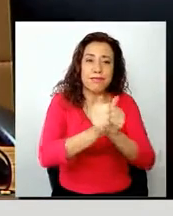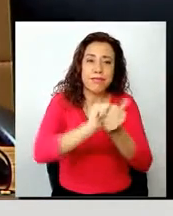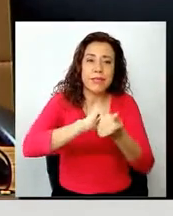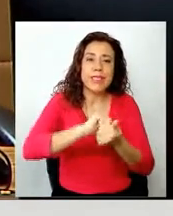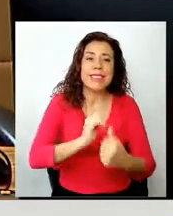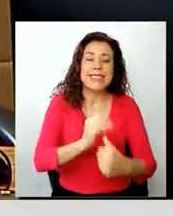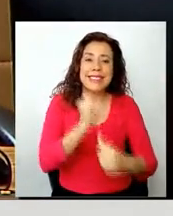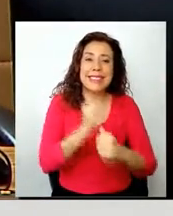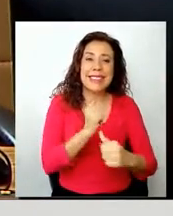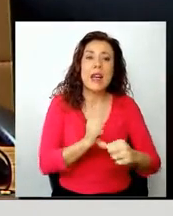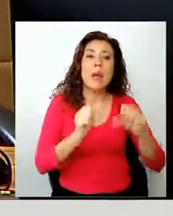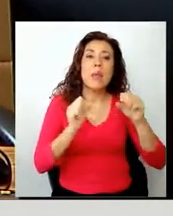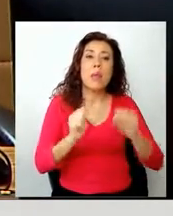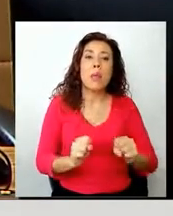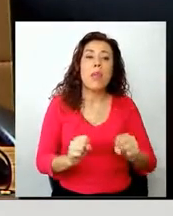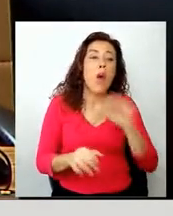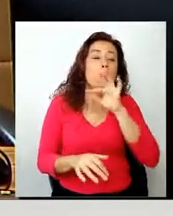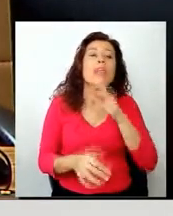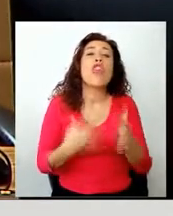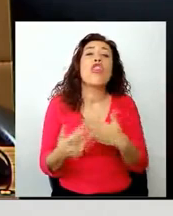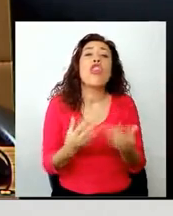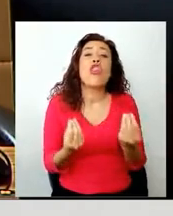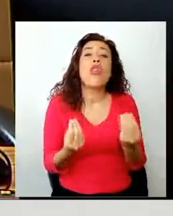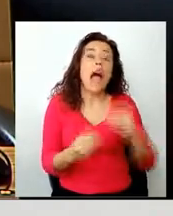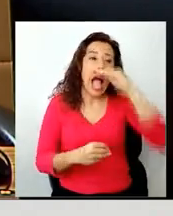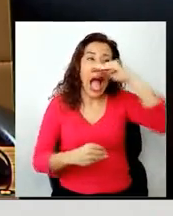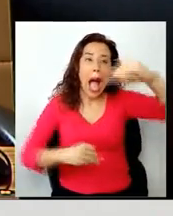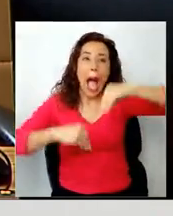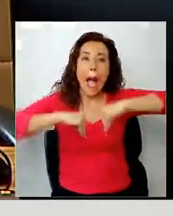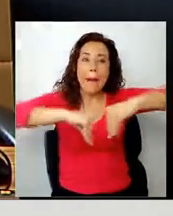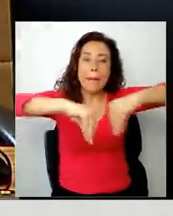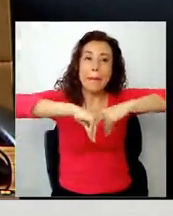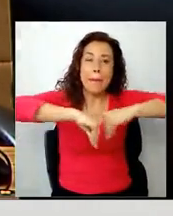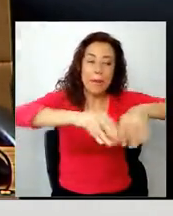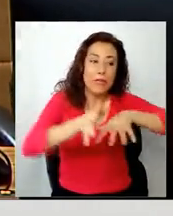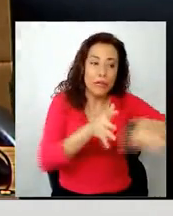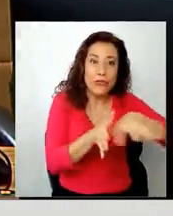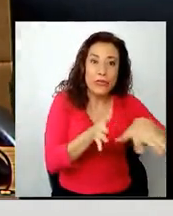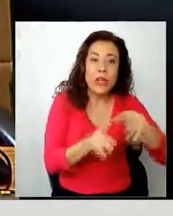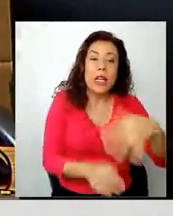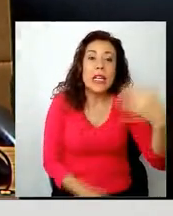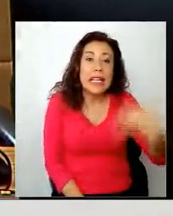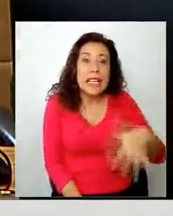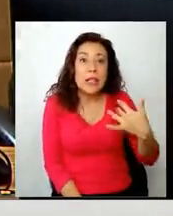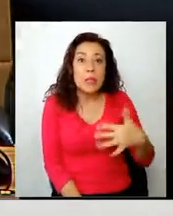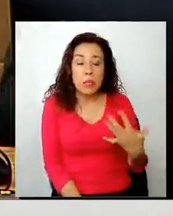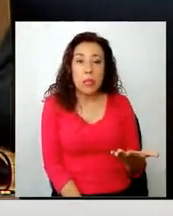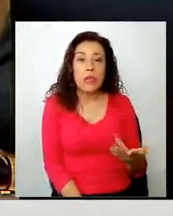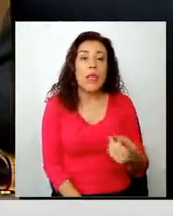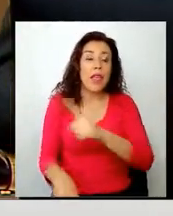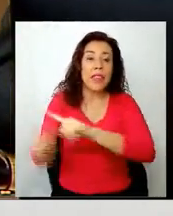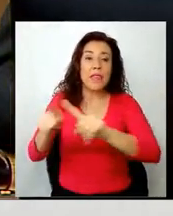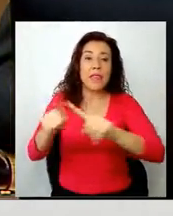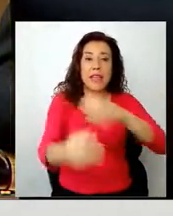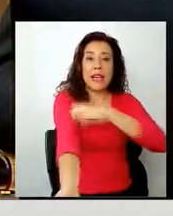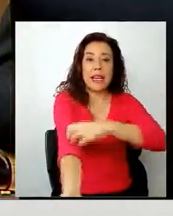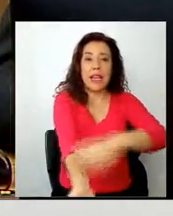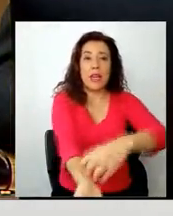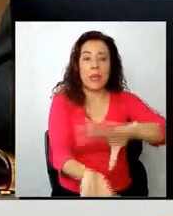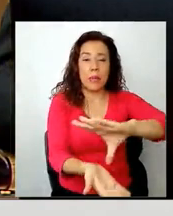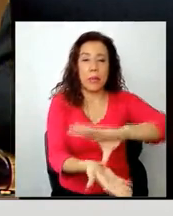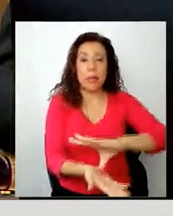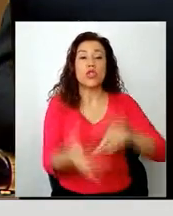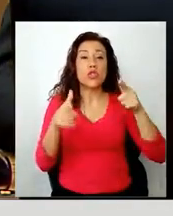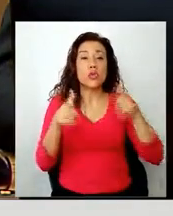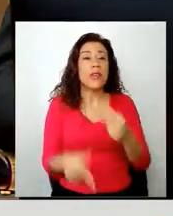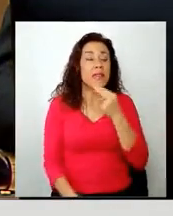uso en el rubro de la agricultura que bien sabemos es de Gran importancia en gran parte de las regiones del país tenemos la suerte de vivir en un